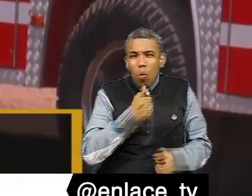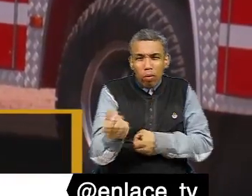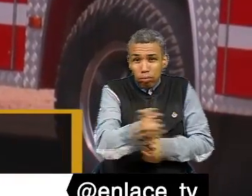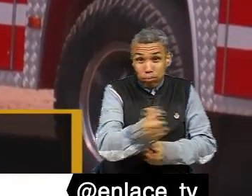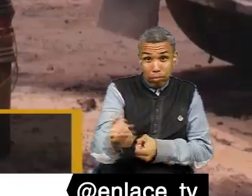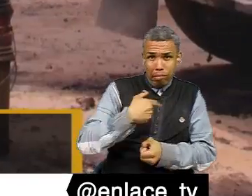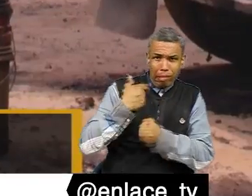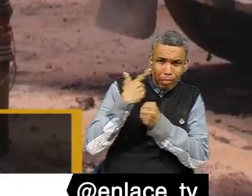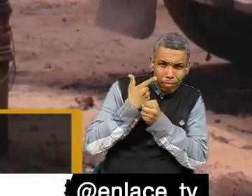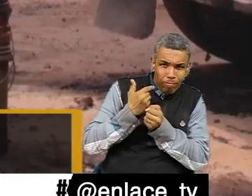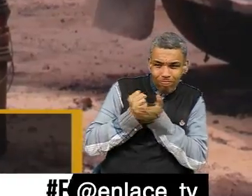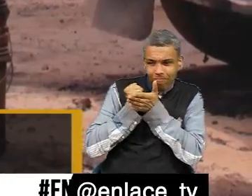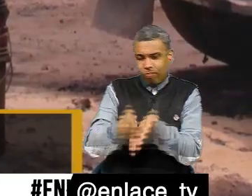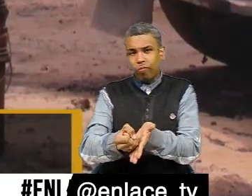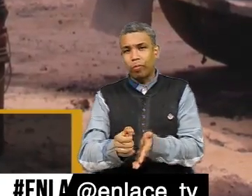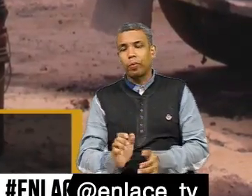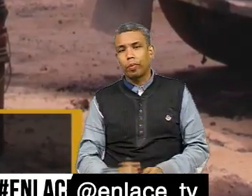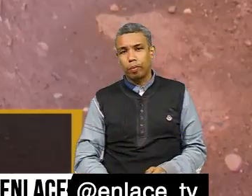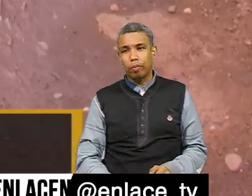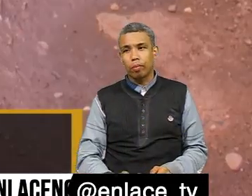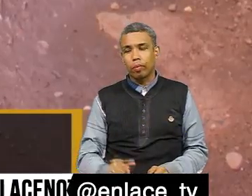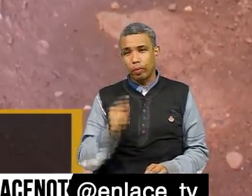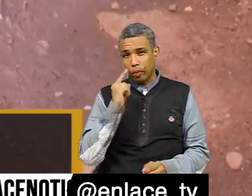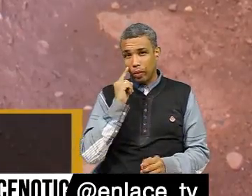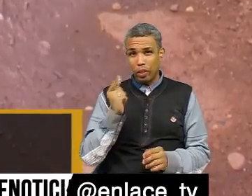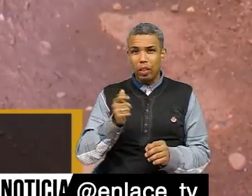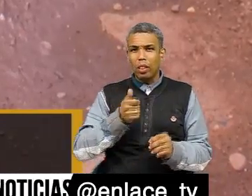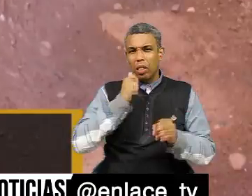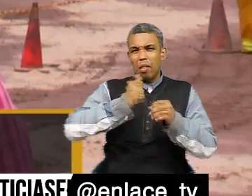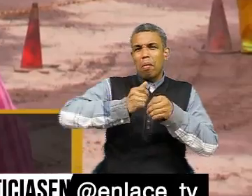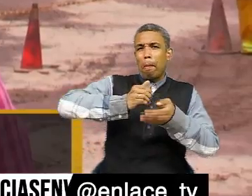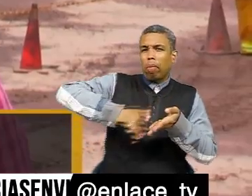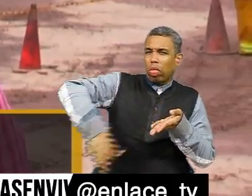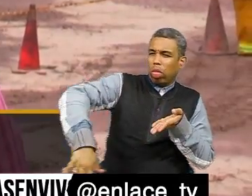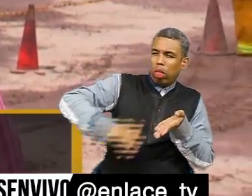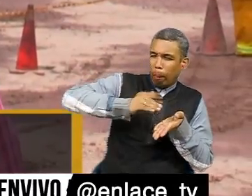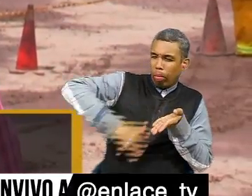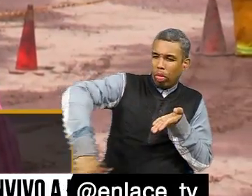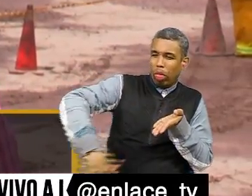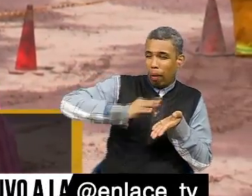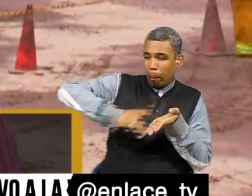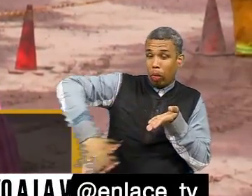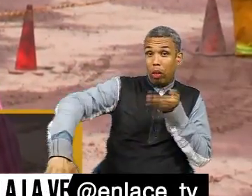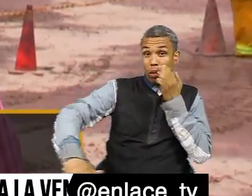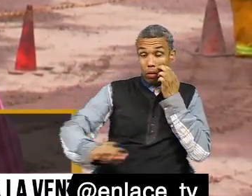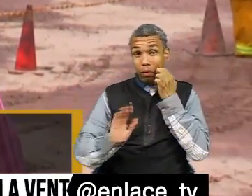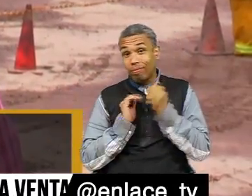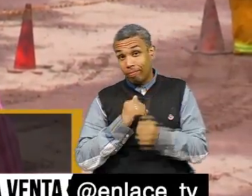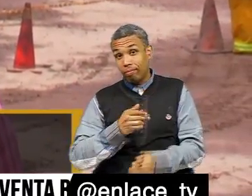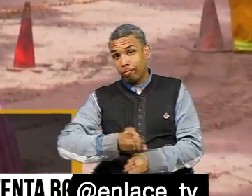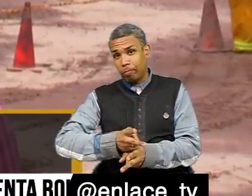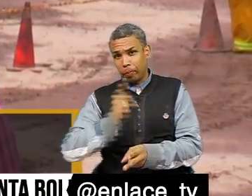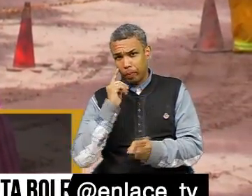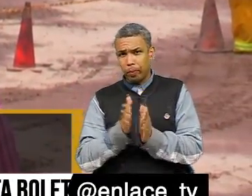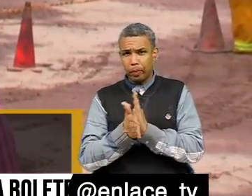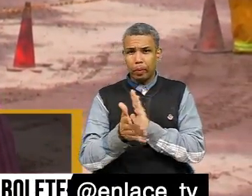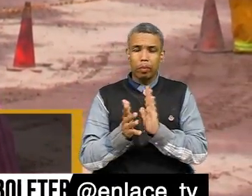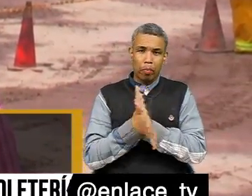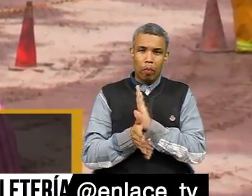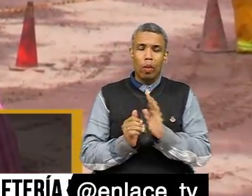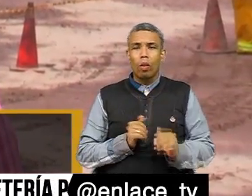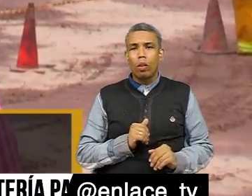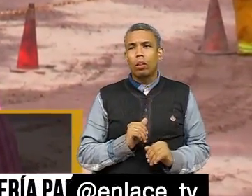un tractocamión que transportaba nafta presentó una falla que provocó escape del líquido. Compañero, que ese vehículo tipo cisterna venía con un producto tipo